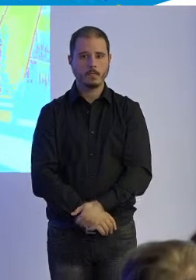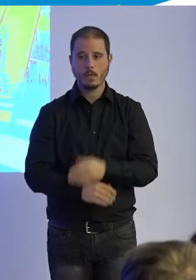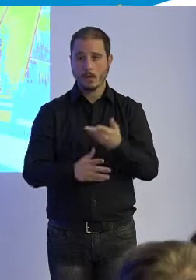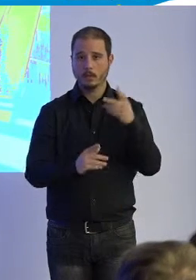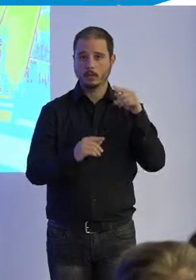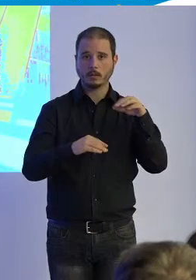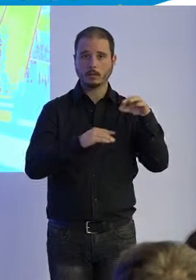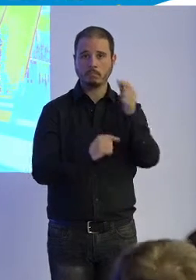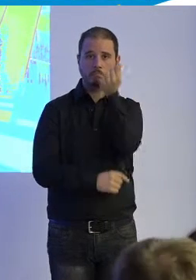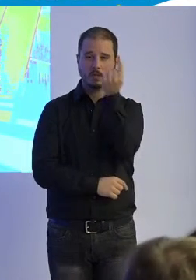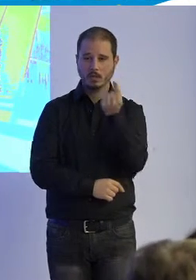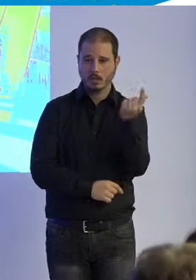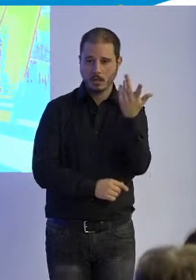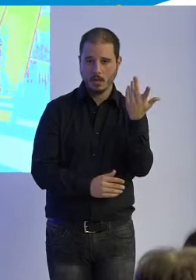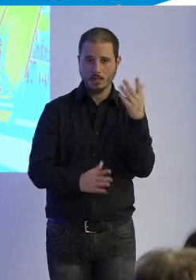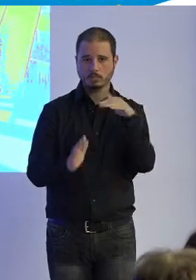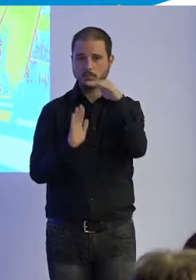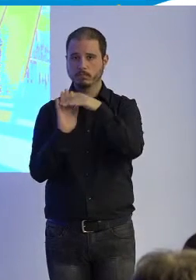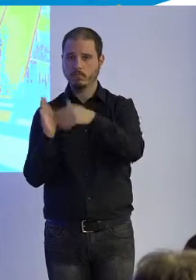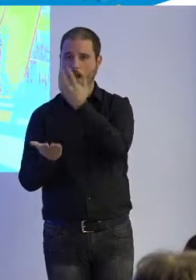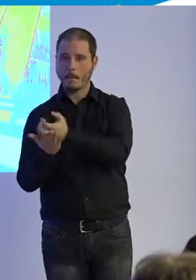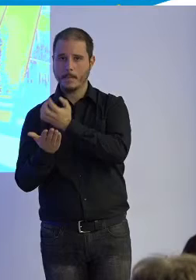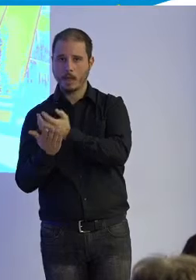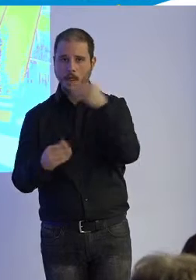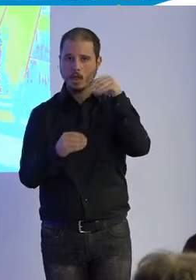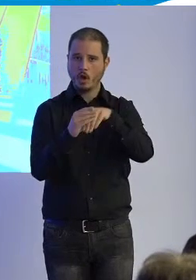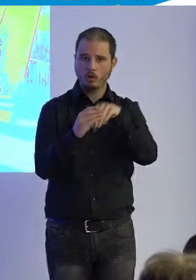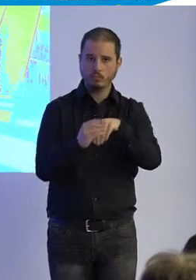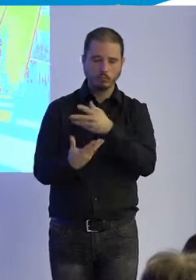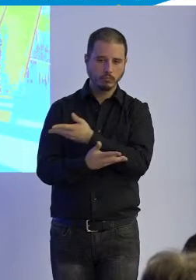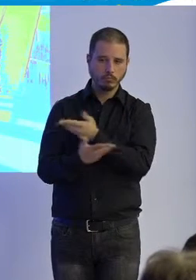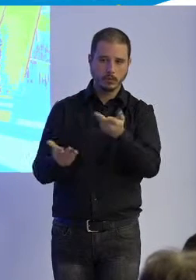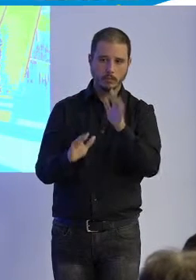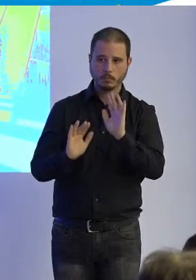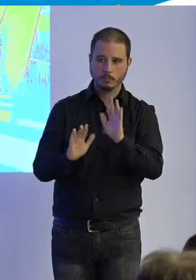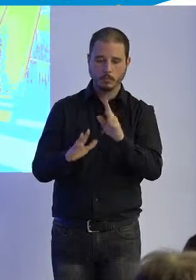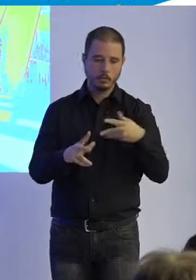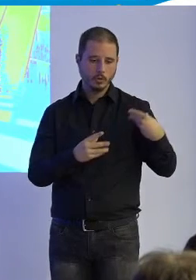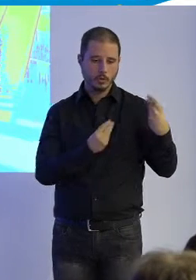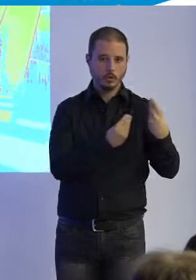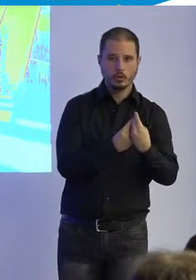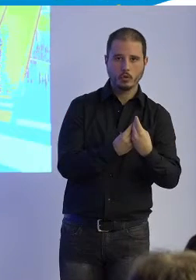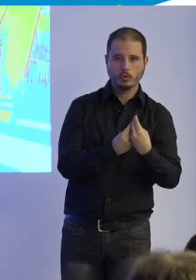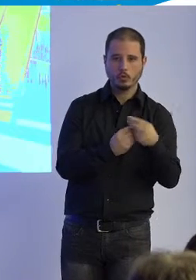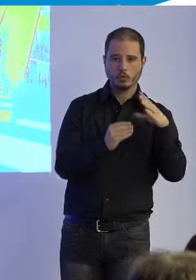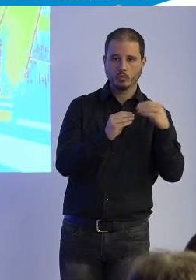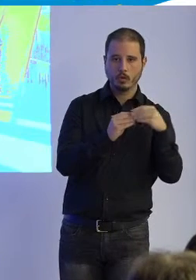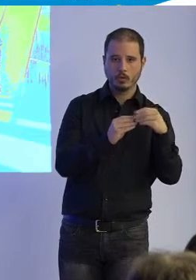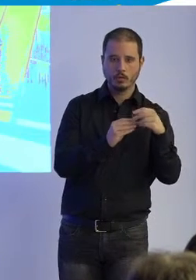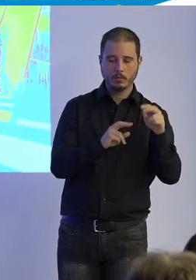diseñar aplicaciones, contenidos, lo que sea, con el usuario desde cero, desde el primer